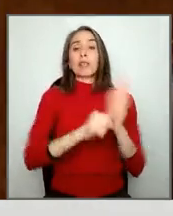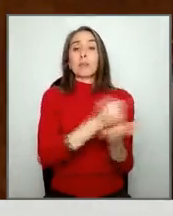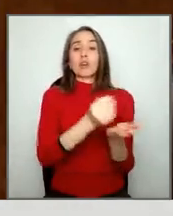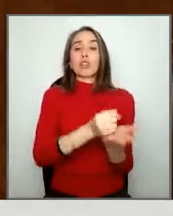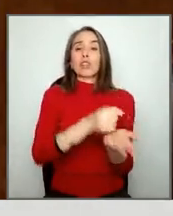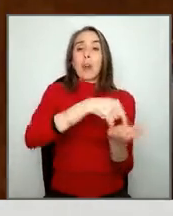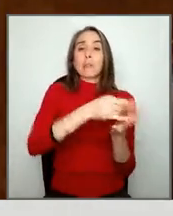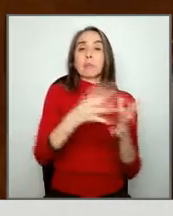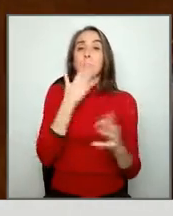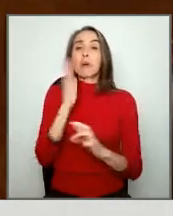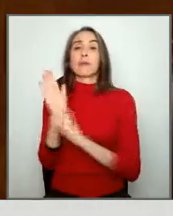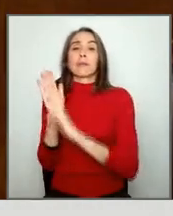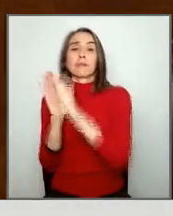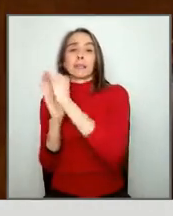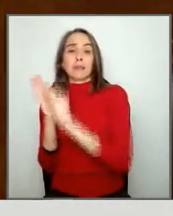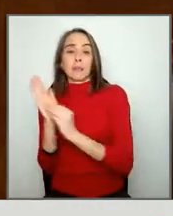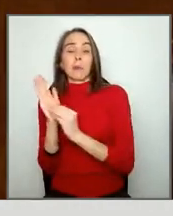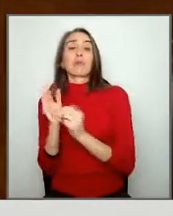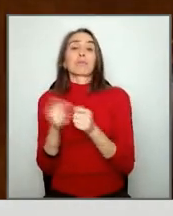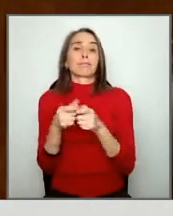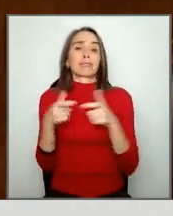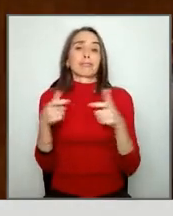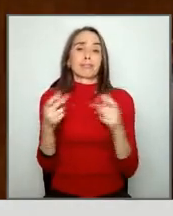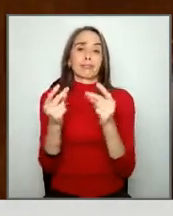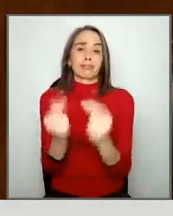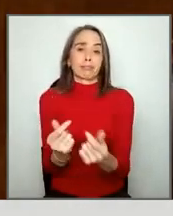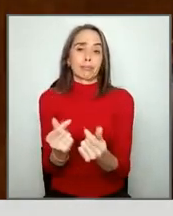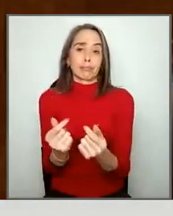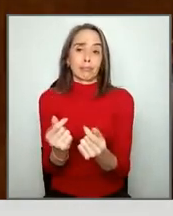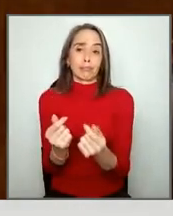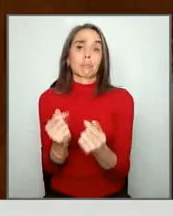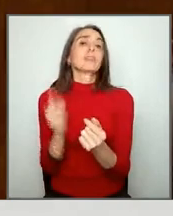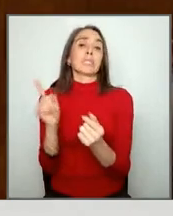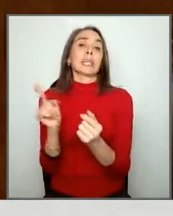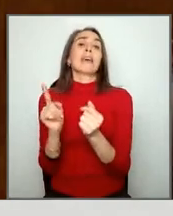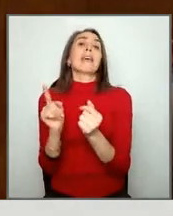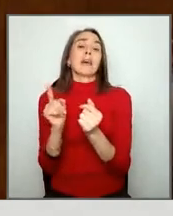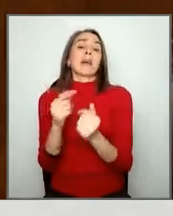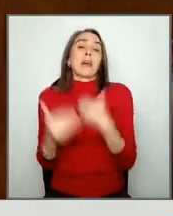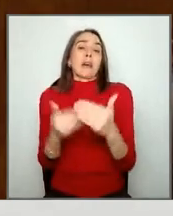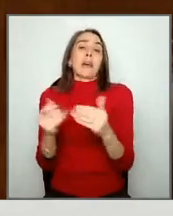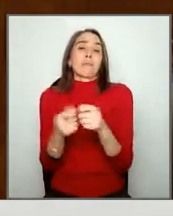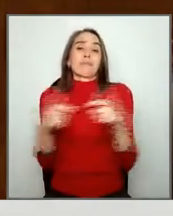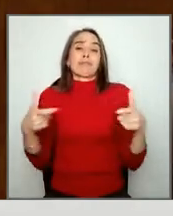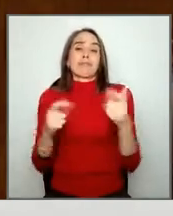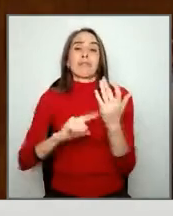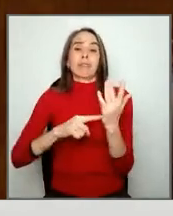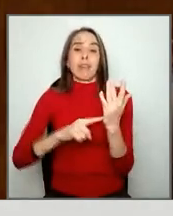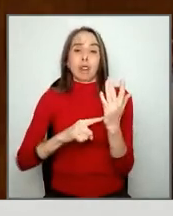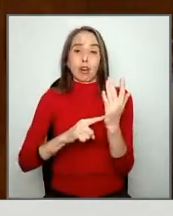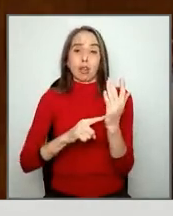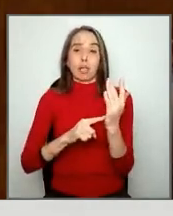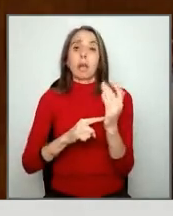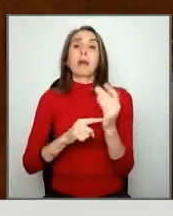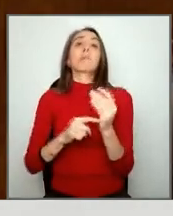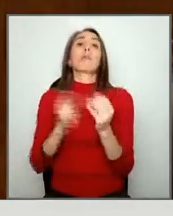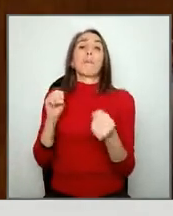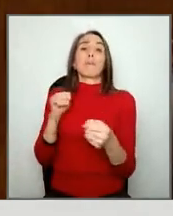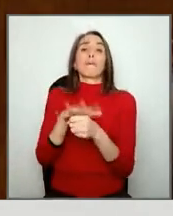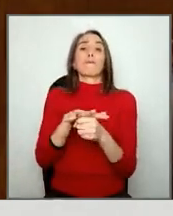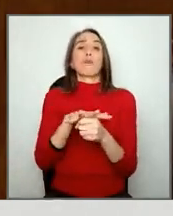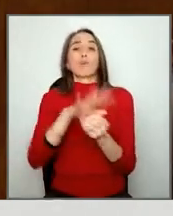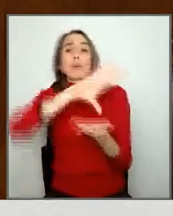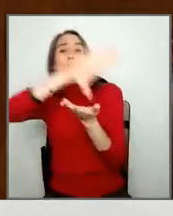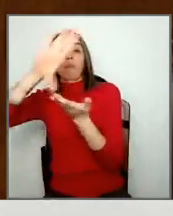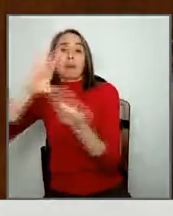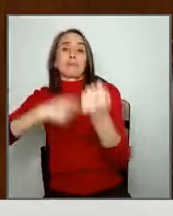las tecnologías ya está establecido una vigencia gradual en consideración al impacto en los mercados para concretar